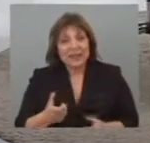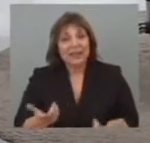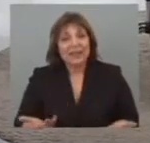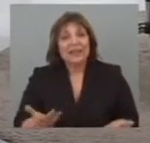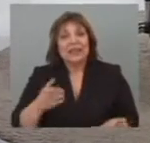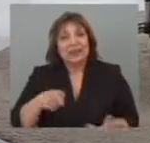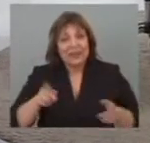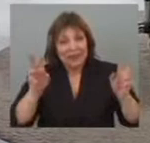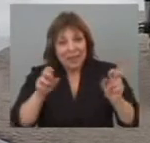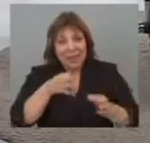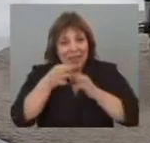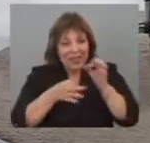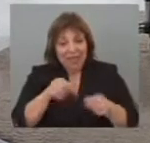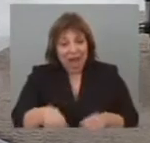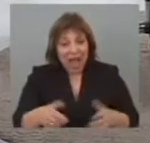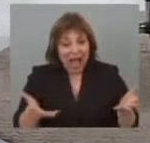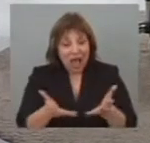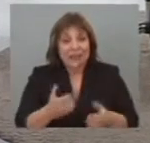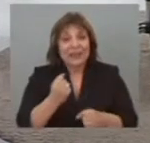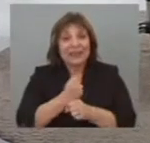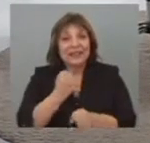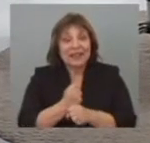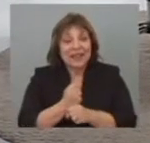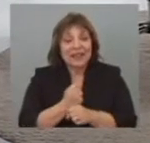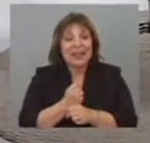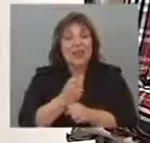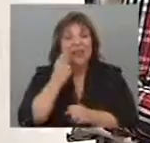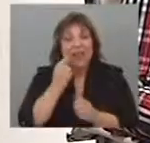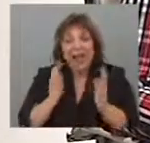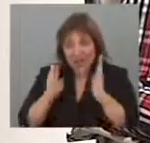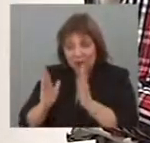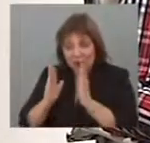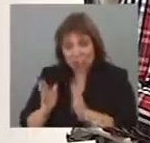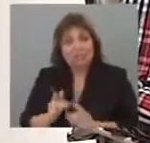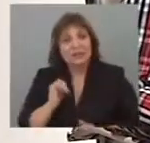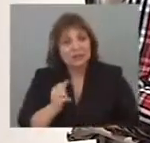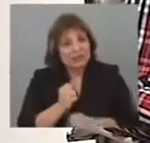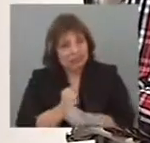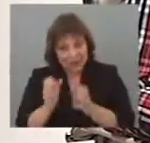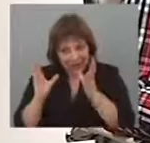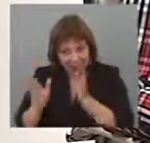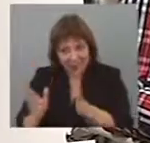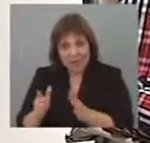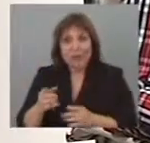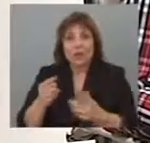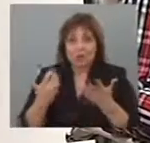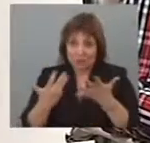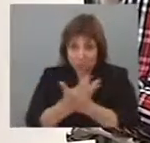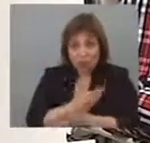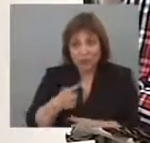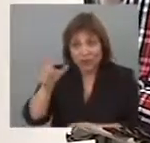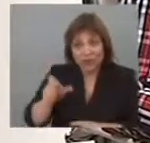Un tema que plantearon ustedes recién es el tema del trabajo hacia los varones, ¿no? Yo creo que los varones hay que trabajar, por un lado, con el tema de los victimarios también, digamos,